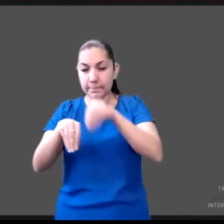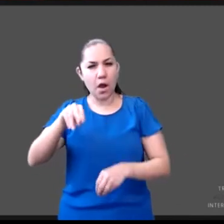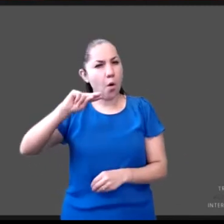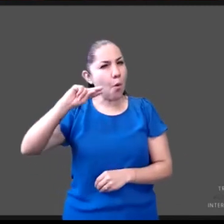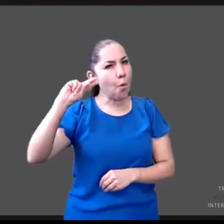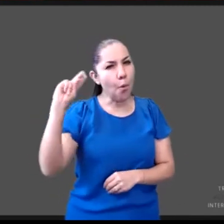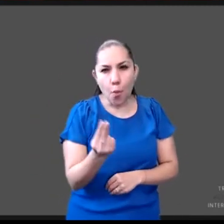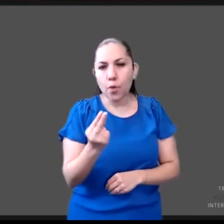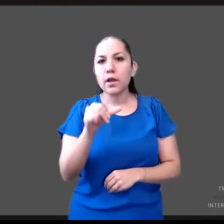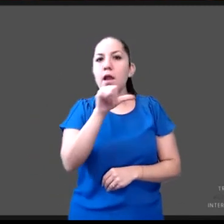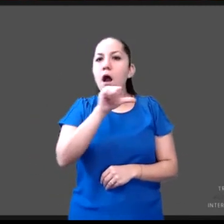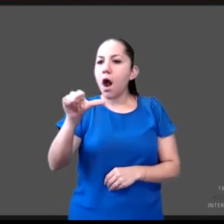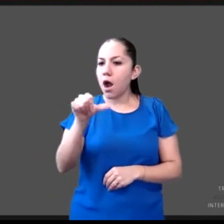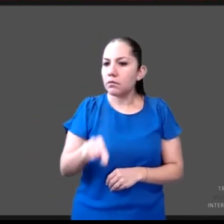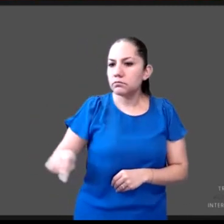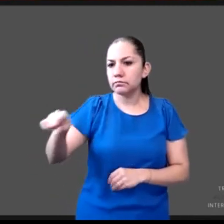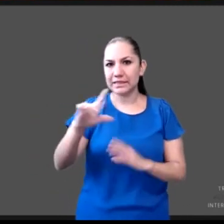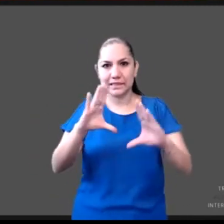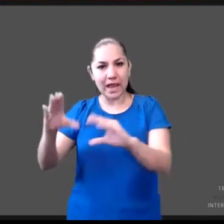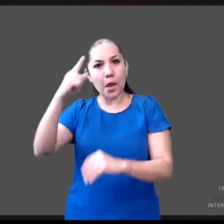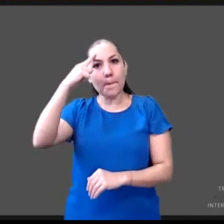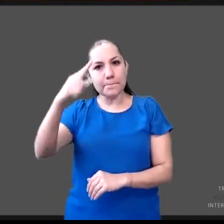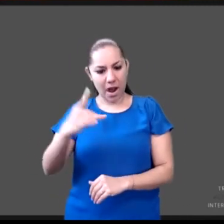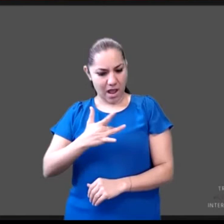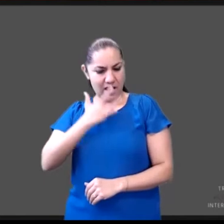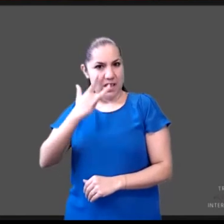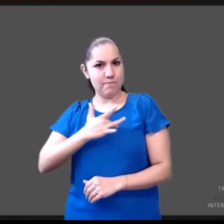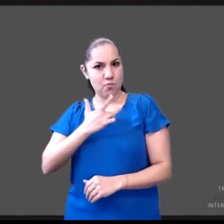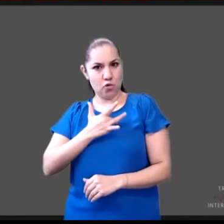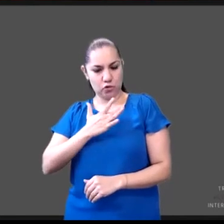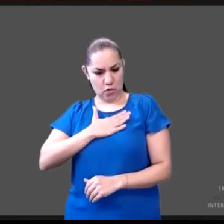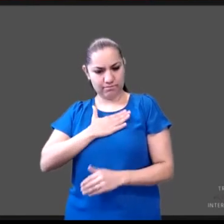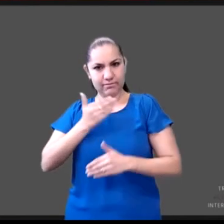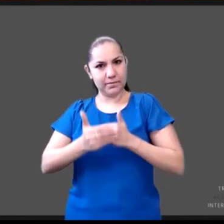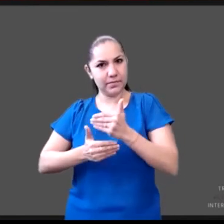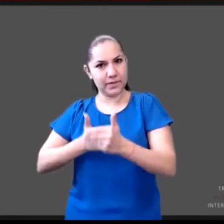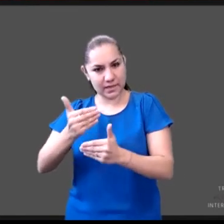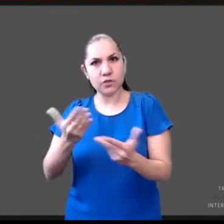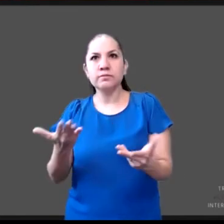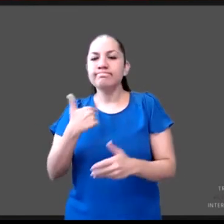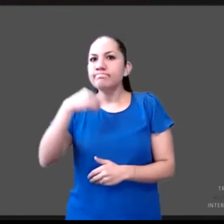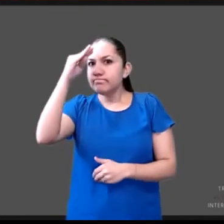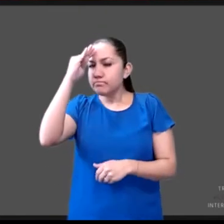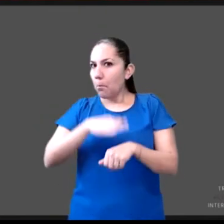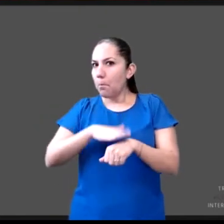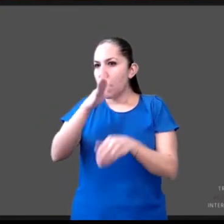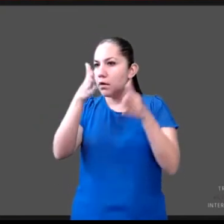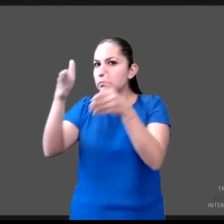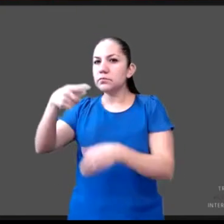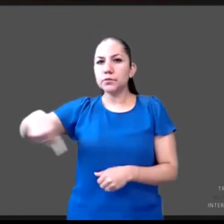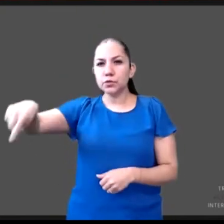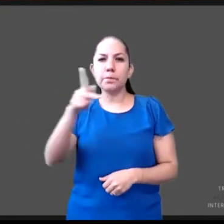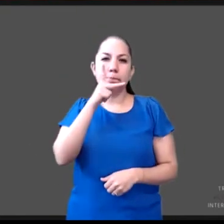mental y desarrollo emocional para la población, ¿no? Y particularmente aquí estoy pensando pues, en padres, madres y cuidadores, y ahí es donde entra también